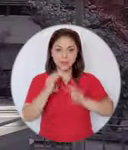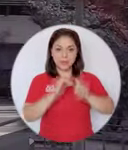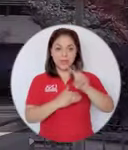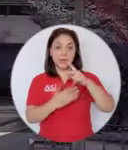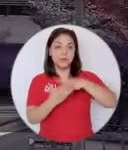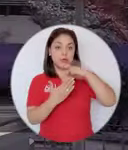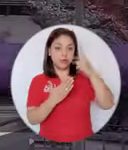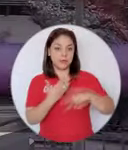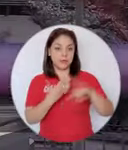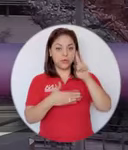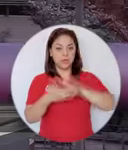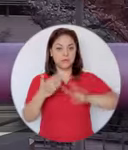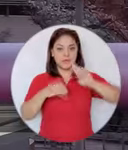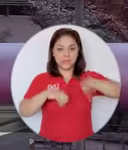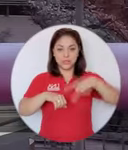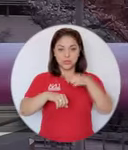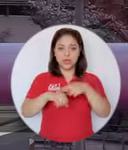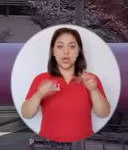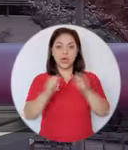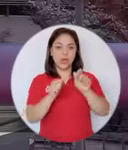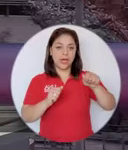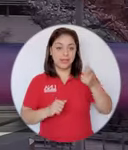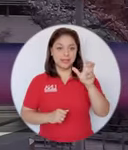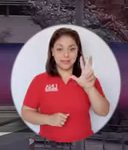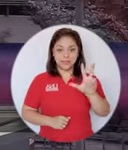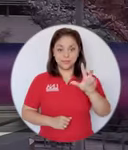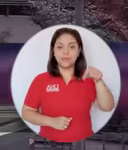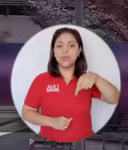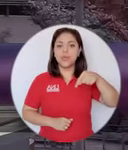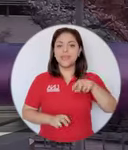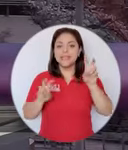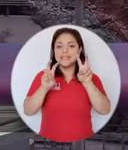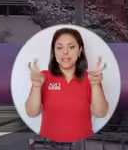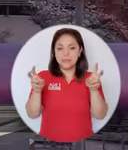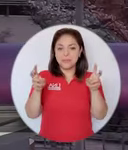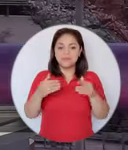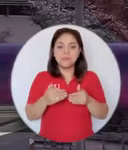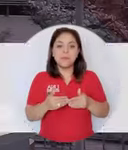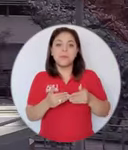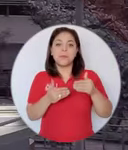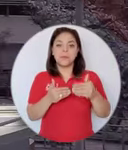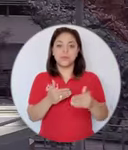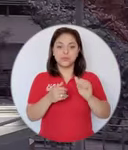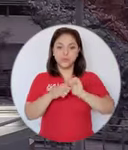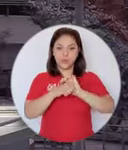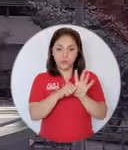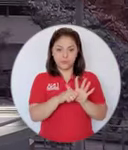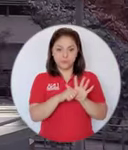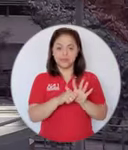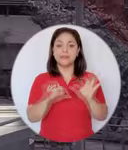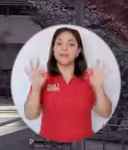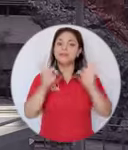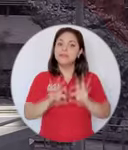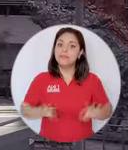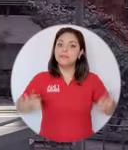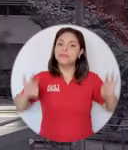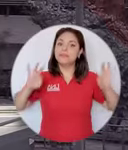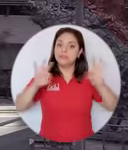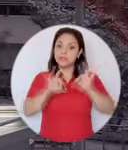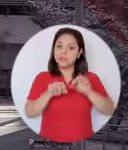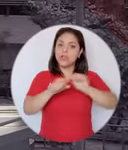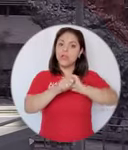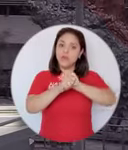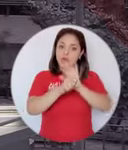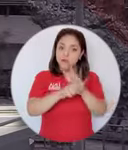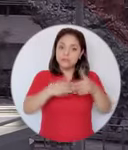Con Una Mirada, el programa de la Universidad Nacional y de CINAR S.A. Hoy con el tema de post-COVID, la importancia del